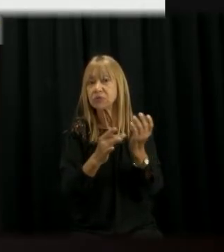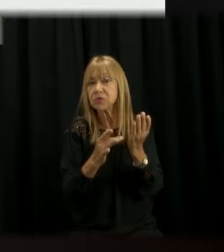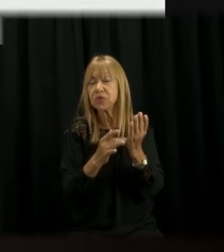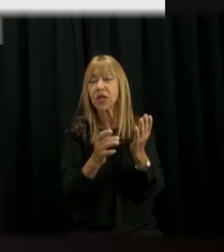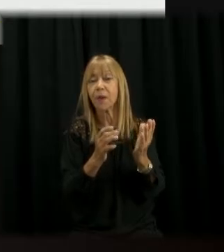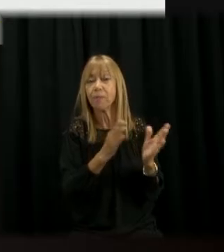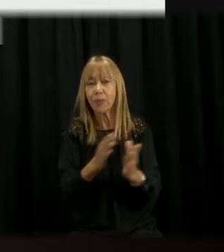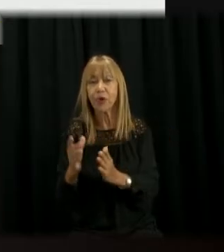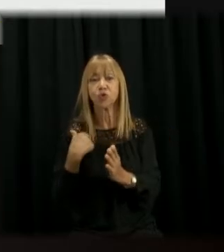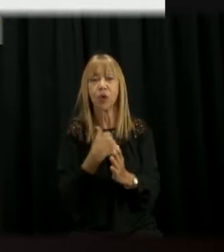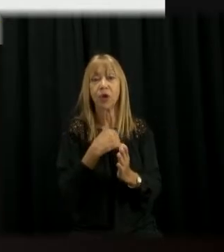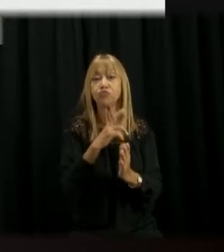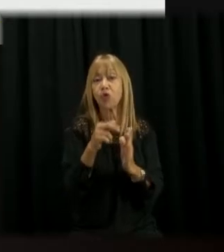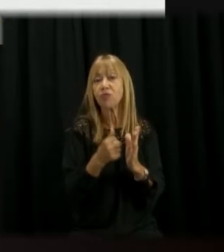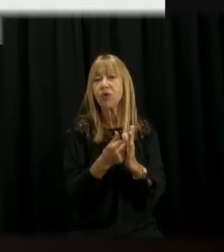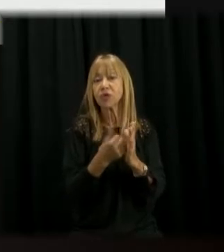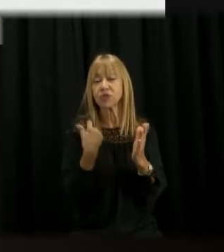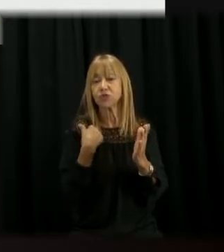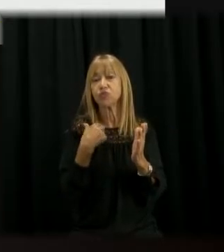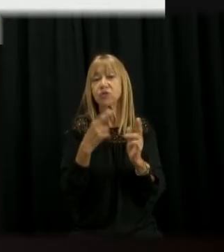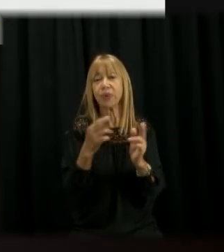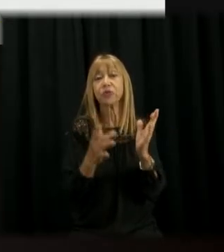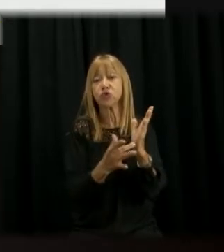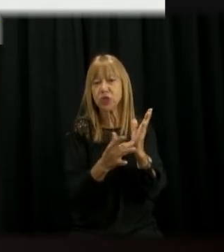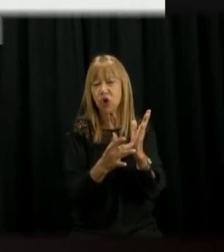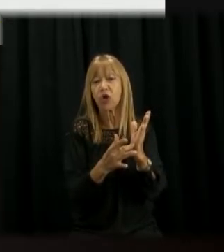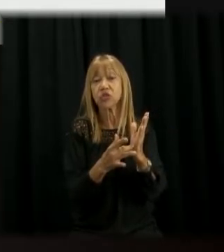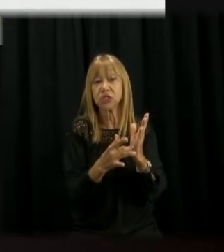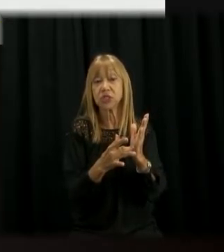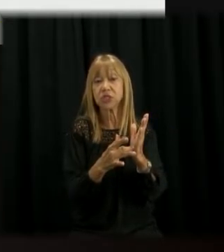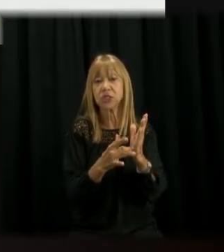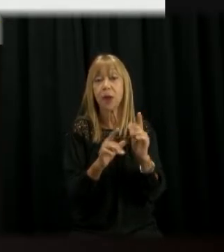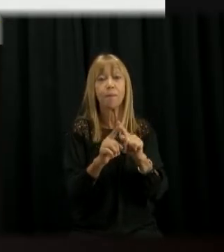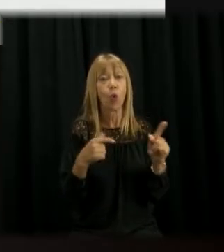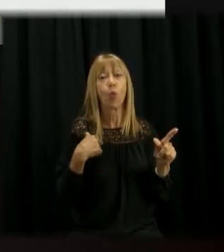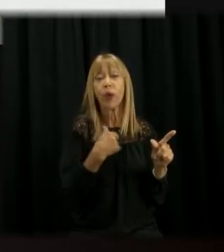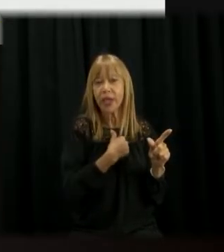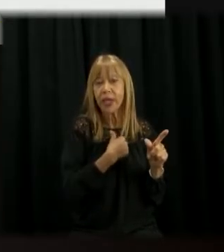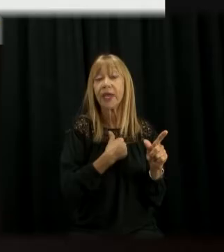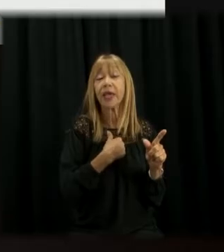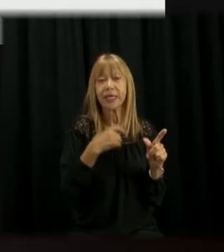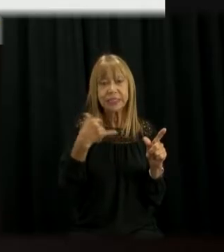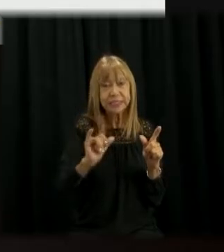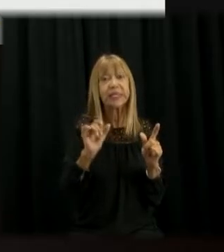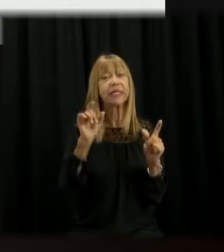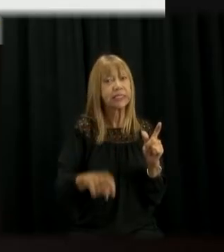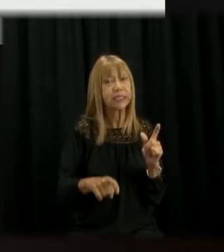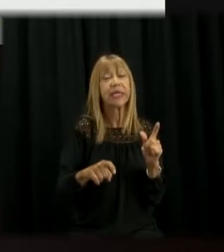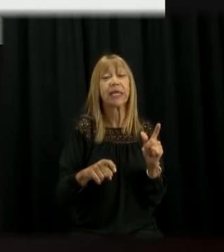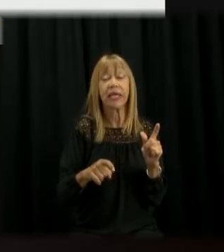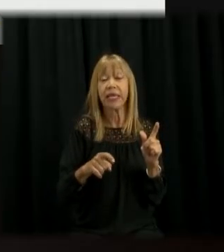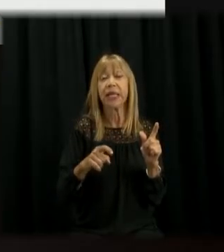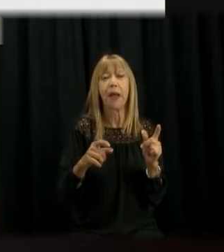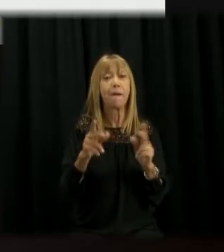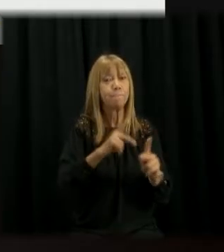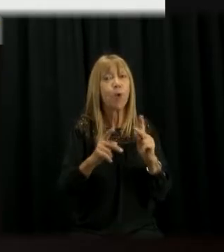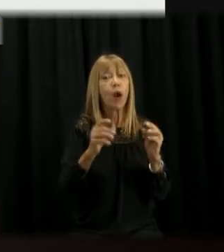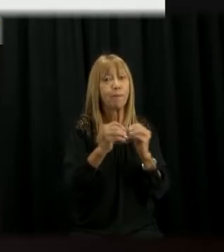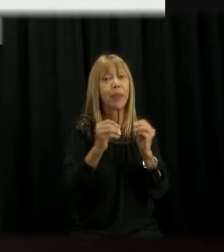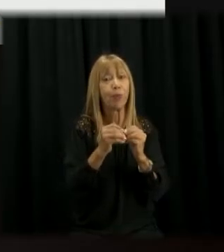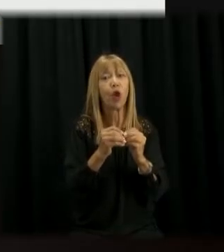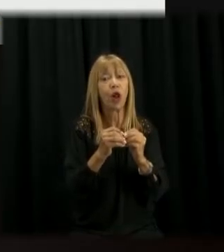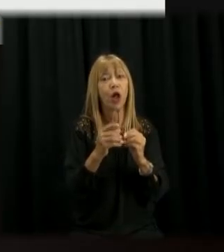ventajas. Sin embargo, tenemos una voz con respecto a la tecnología que no es muy favorable, pero necesitamos que